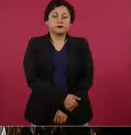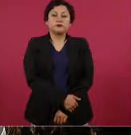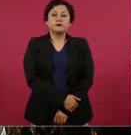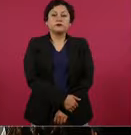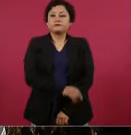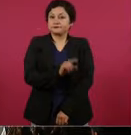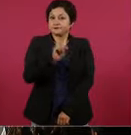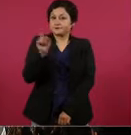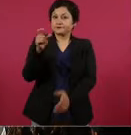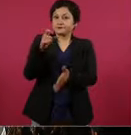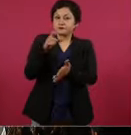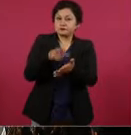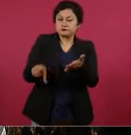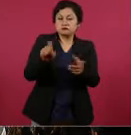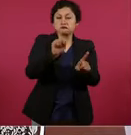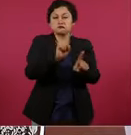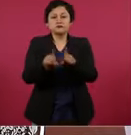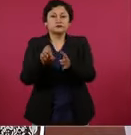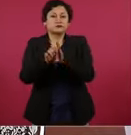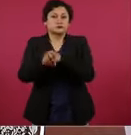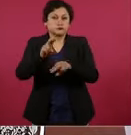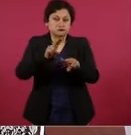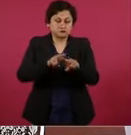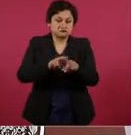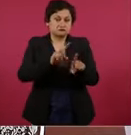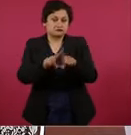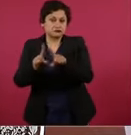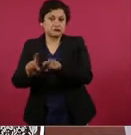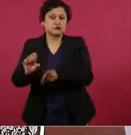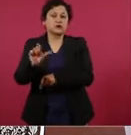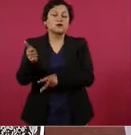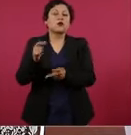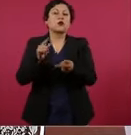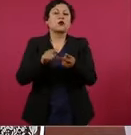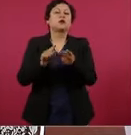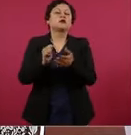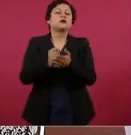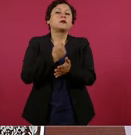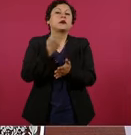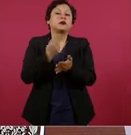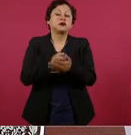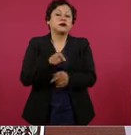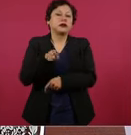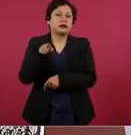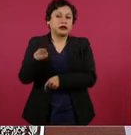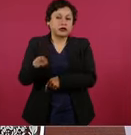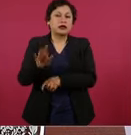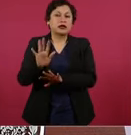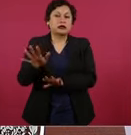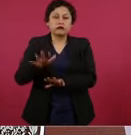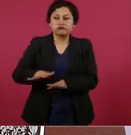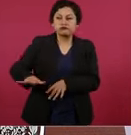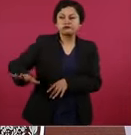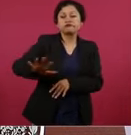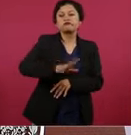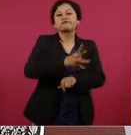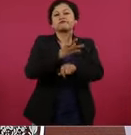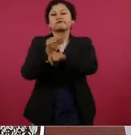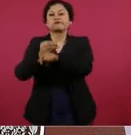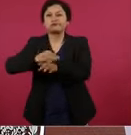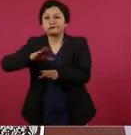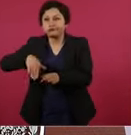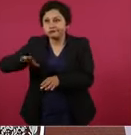la adquisición de equipo médico. En Tamaulipas, en Camargo, en Matamoros, se han realizado trabajos de pintura interior y exterior y